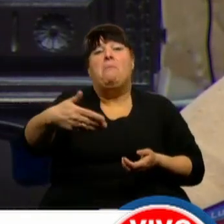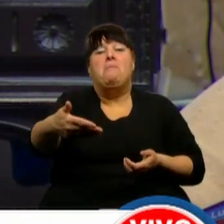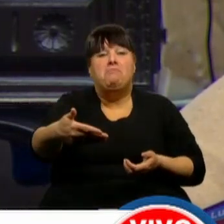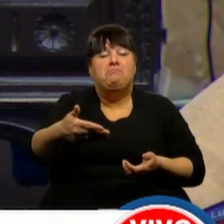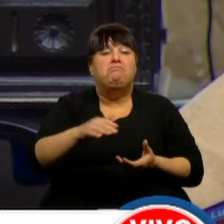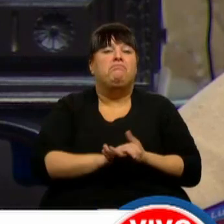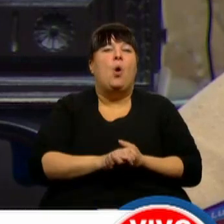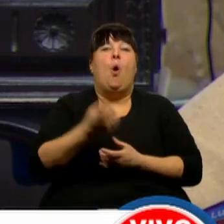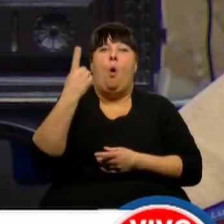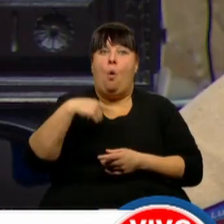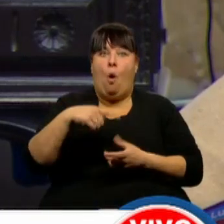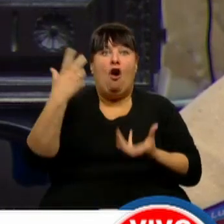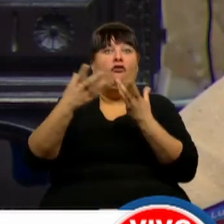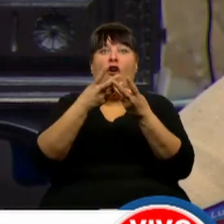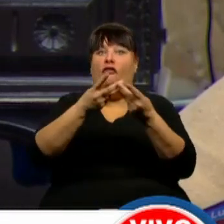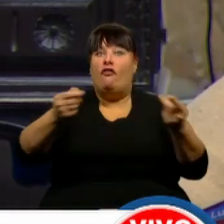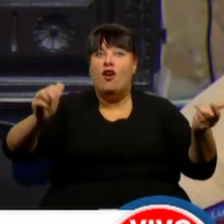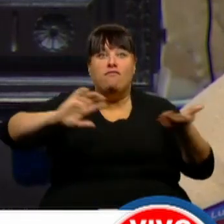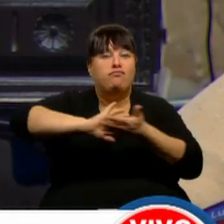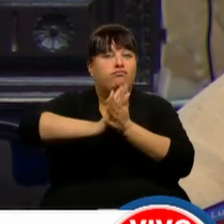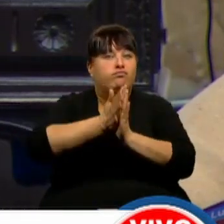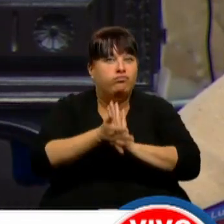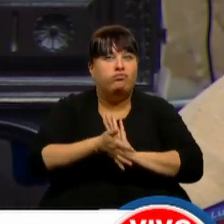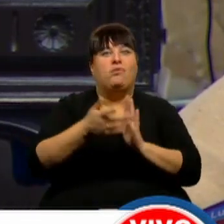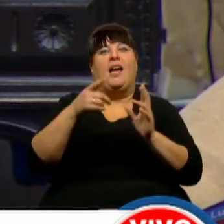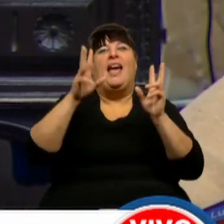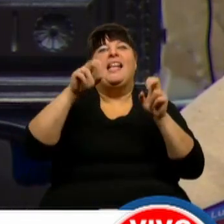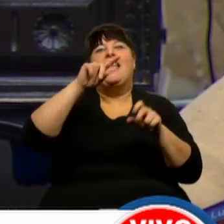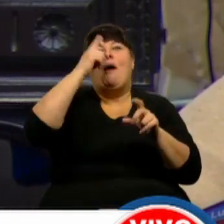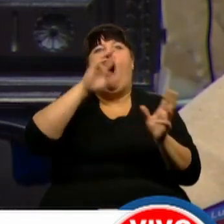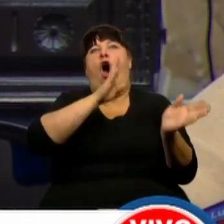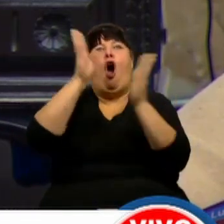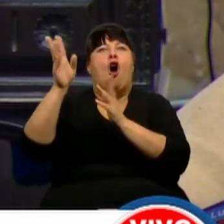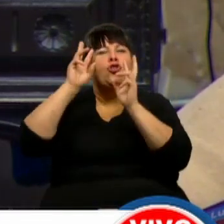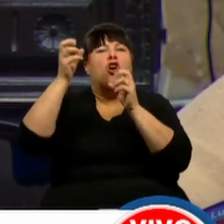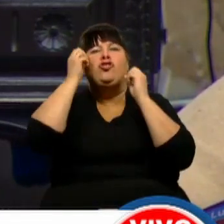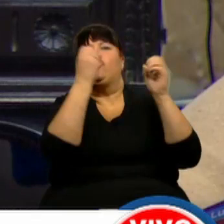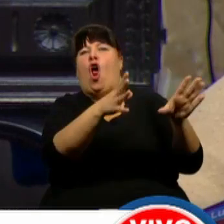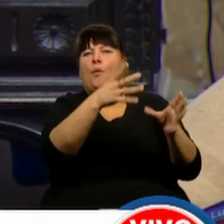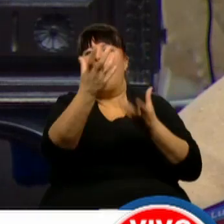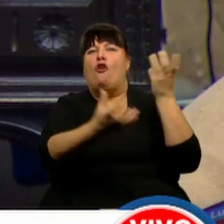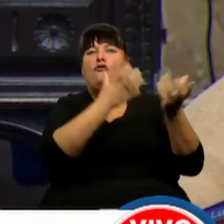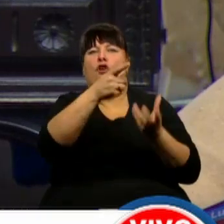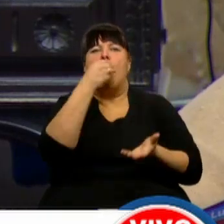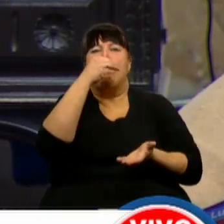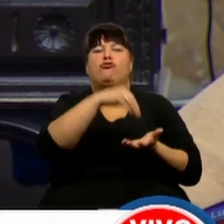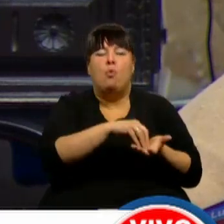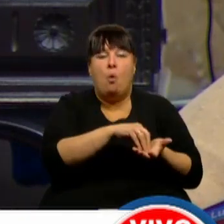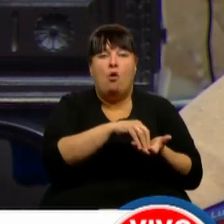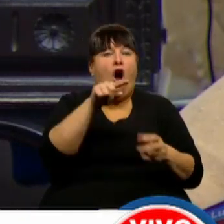después de que se extinguió el fuego, de que la agenda nacional pasó por otro lado, que todos se olvidaron que hubo un incendio en